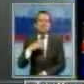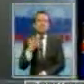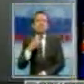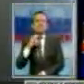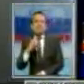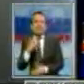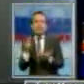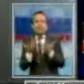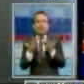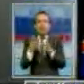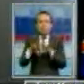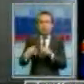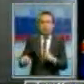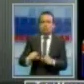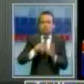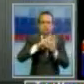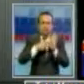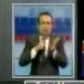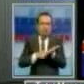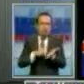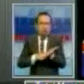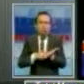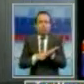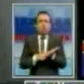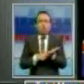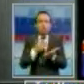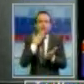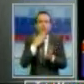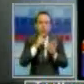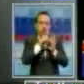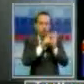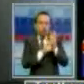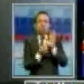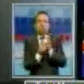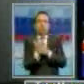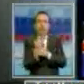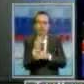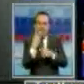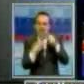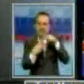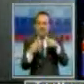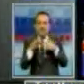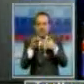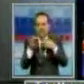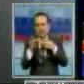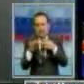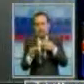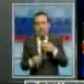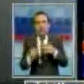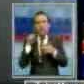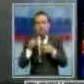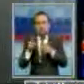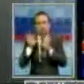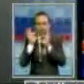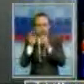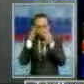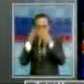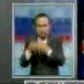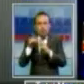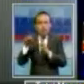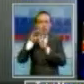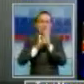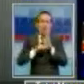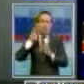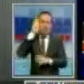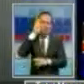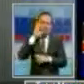educación, una reforma tributaria y en una nueva constitución. Esos tres elementos son los ejes del programa de Michelle Bachelet y ahí estamos todos de acuerdo.